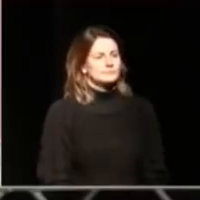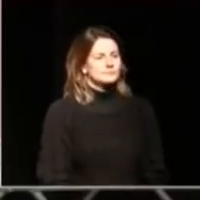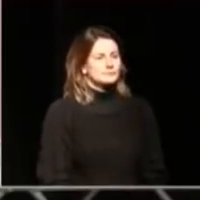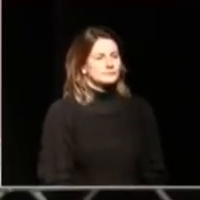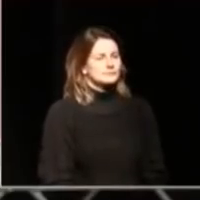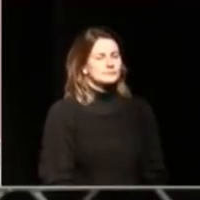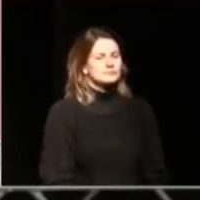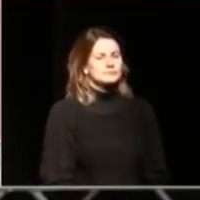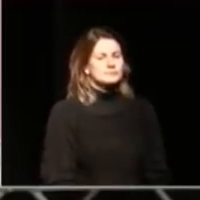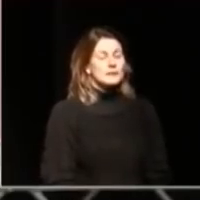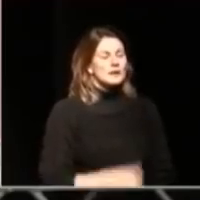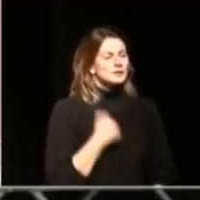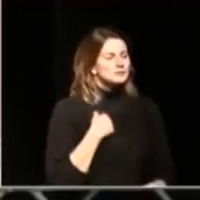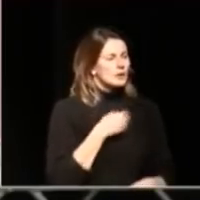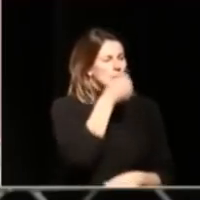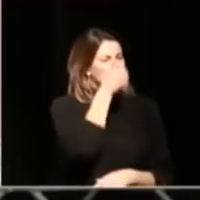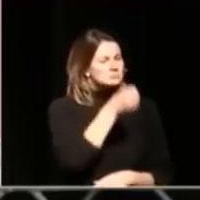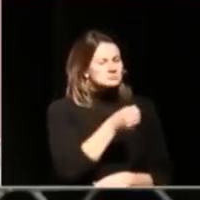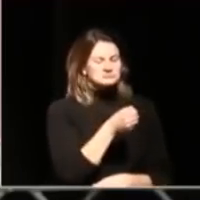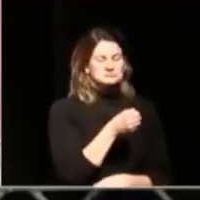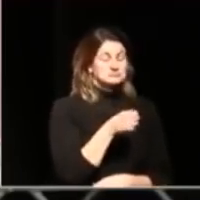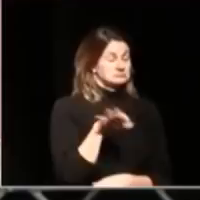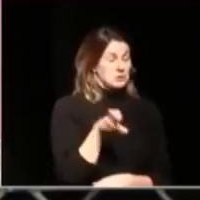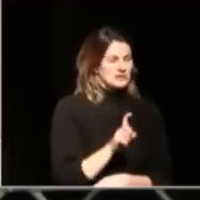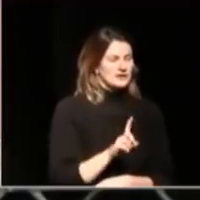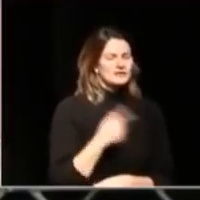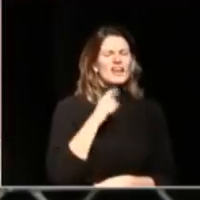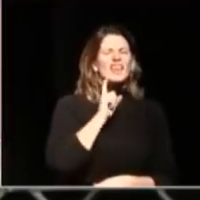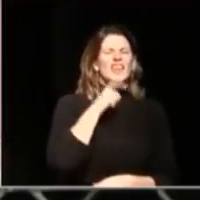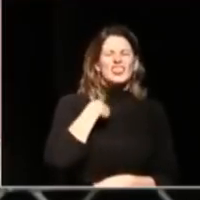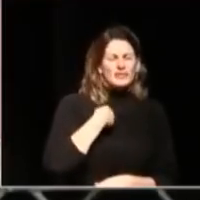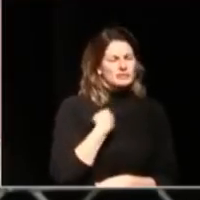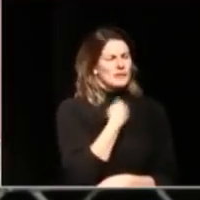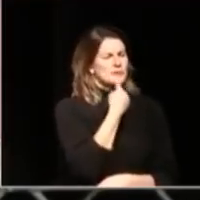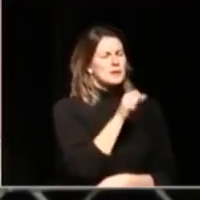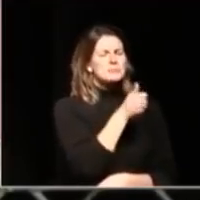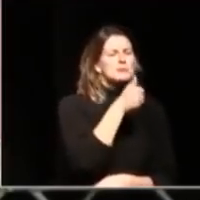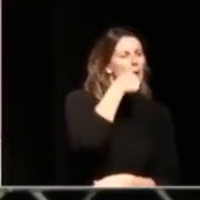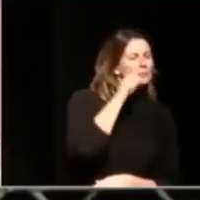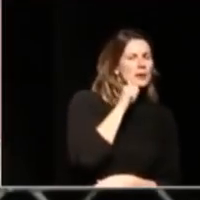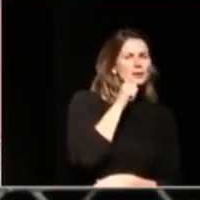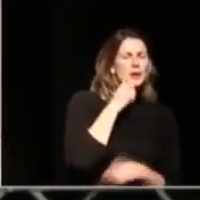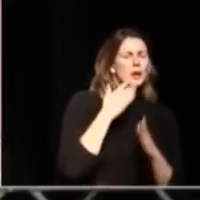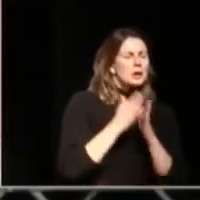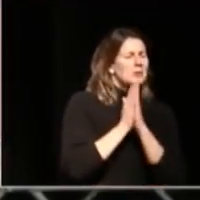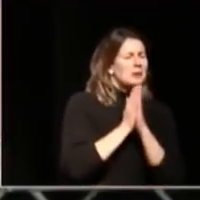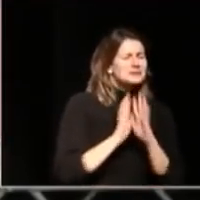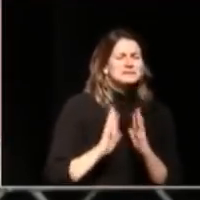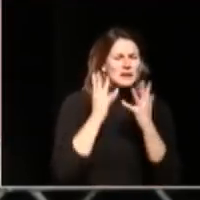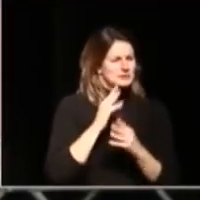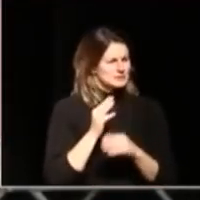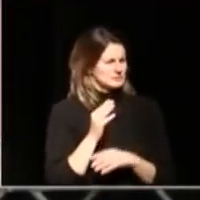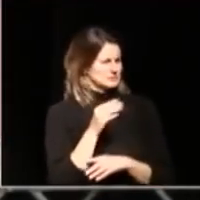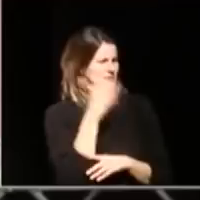No entiendo últimamente al Partido Socialista. Iceta dijo primero: Pedro, líbranos de Rajoy.